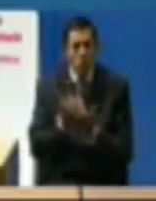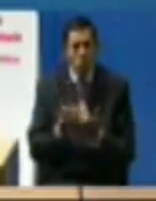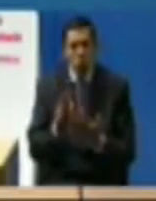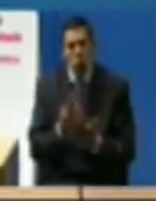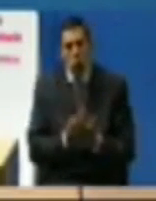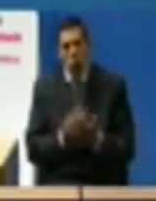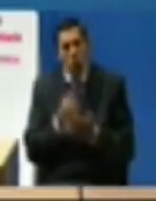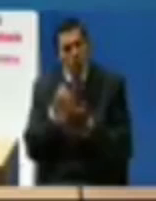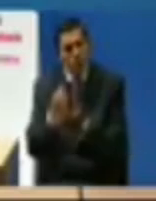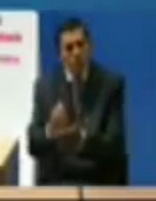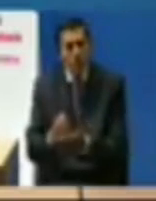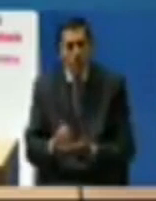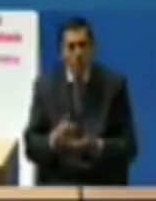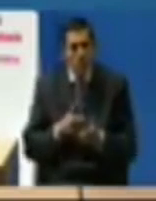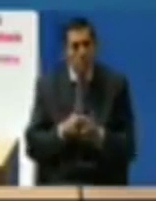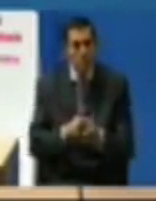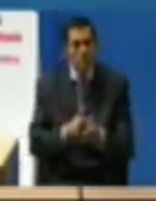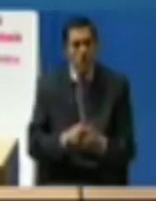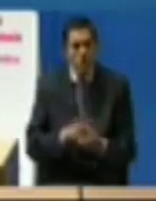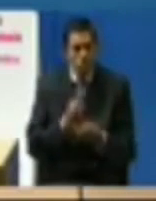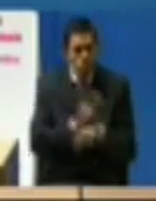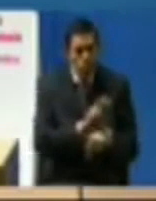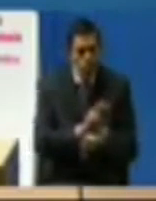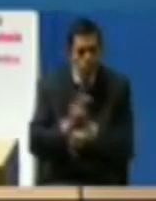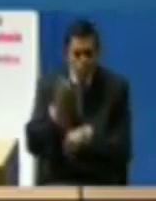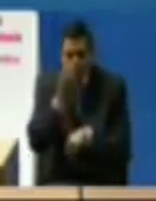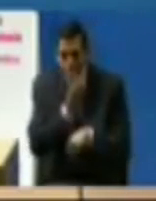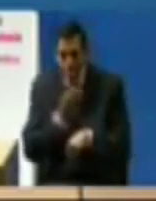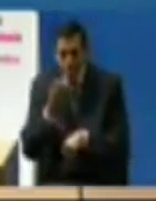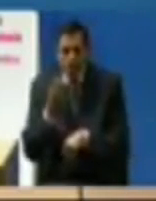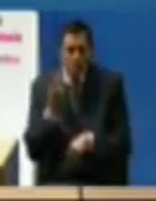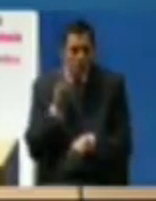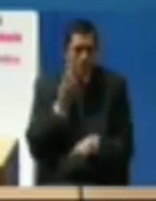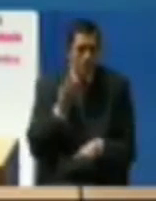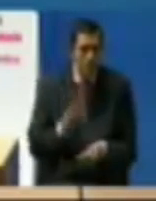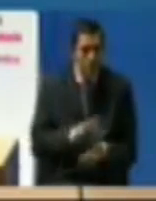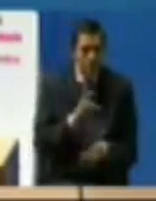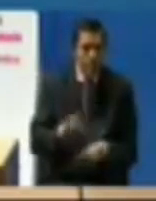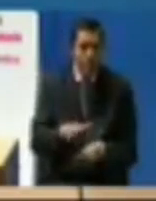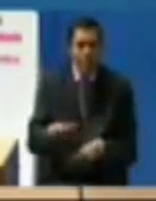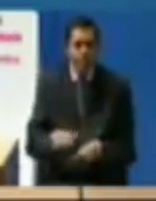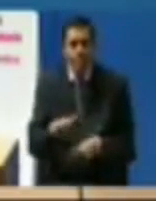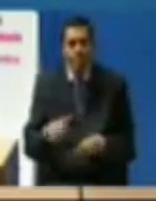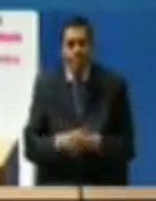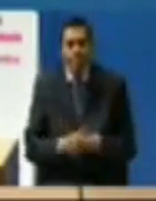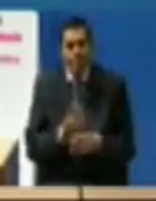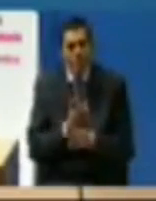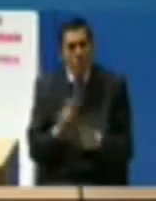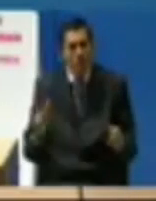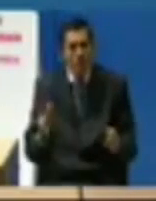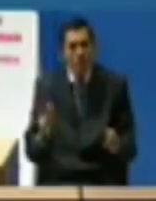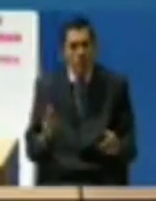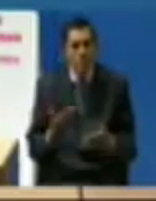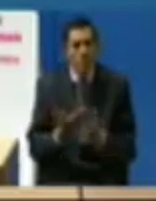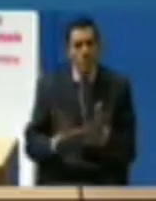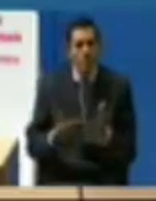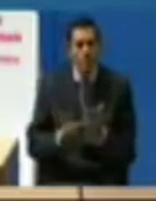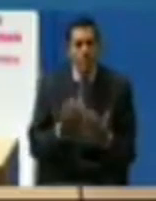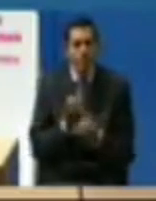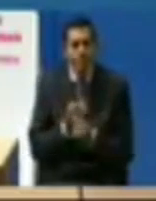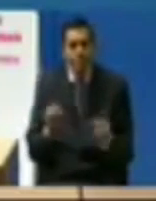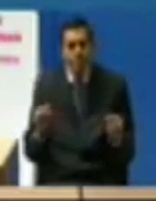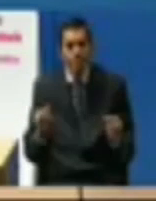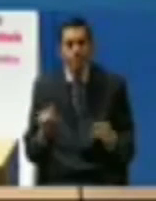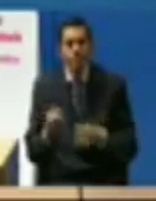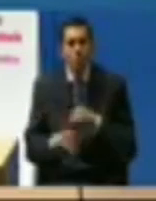presupuestación, seguimiento y evaluación de políticas públicas. Diversos instrumentos internacionales han establecido la gran importancia